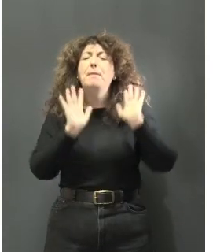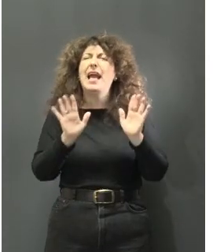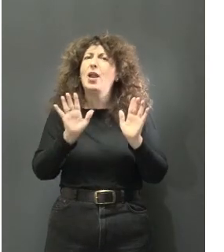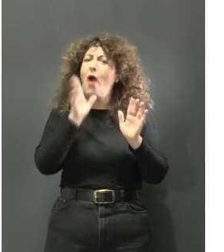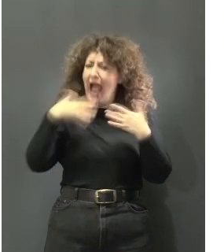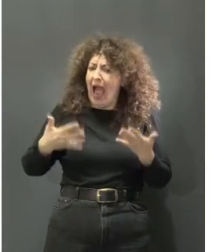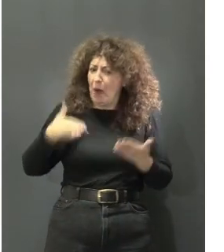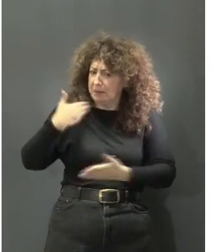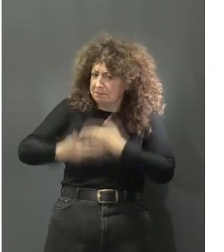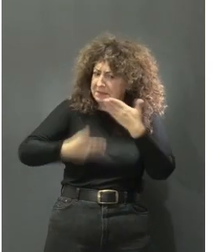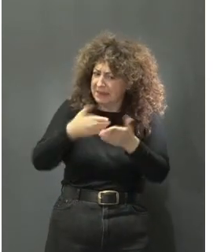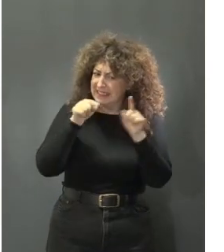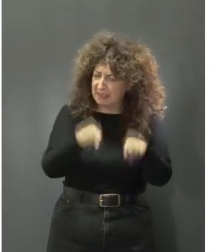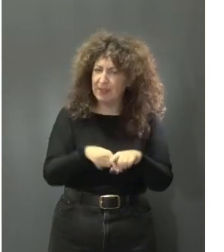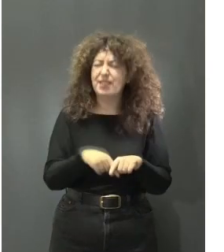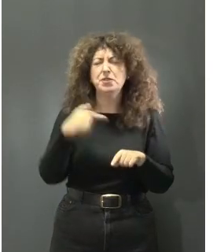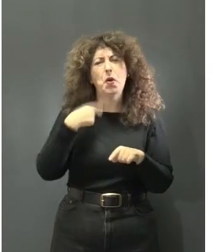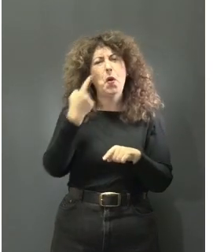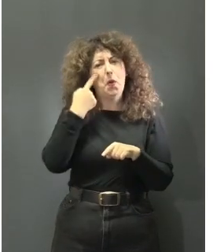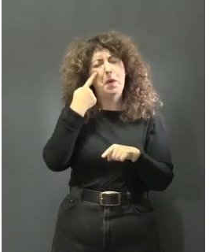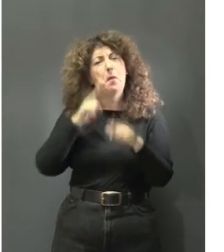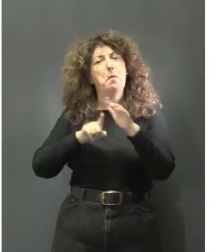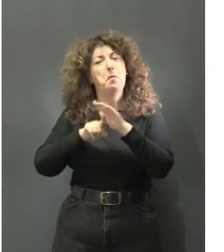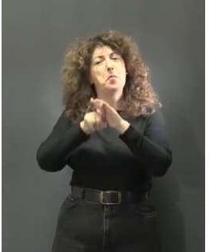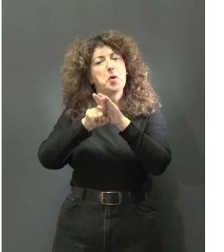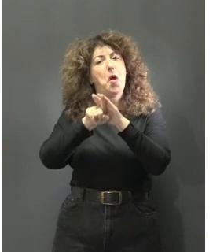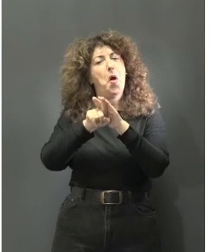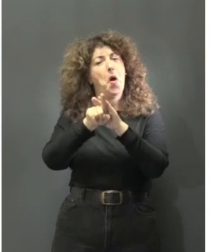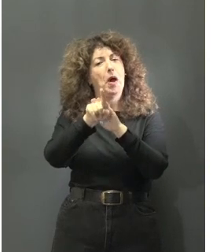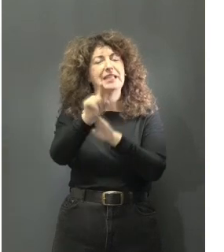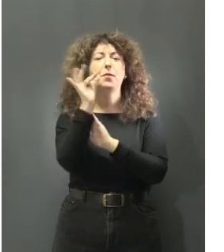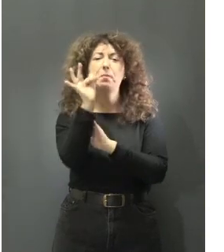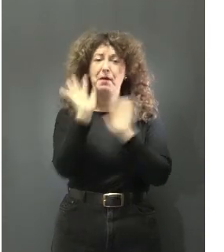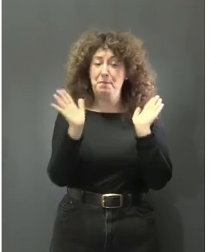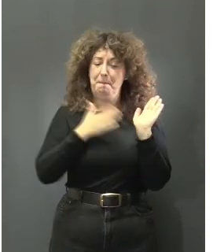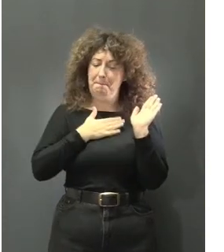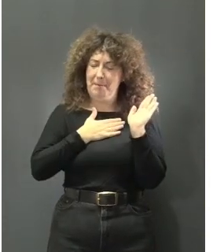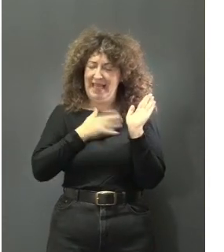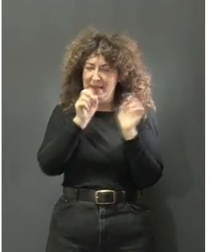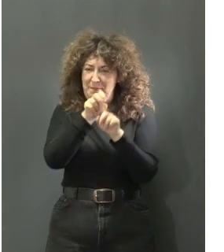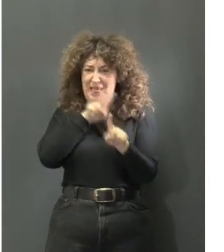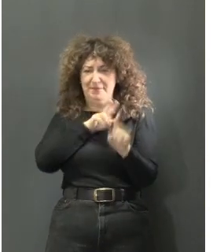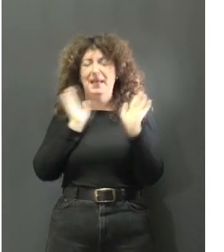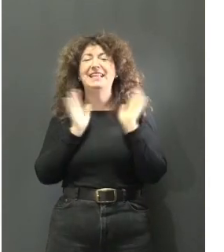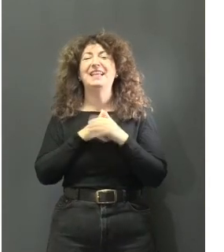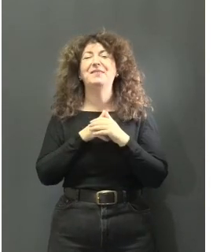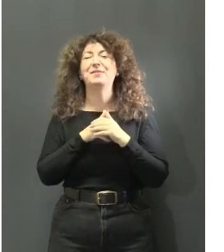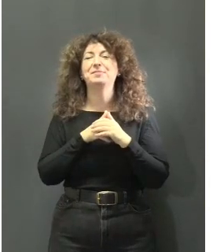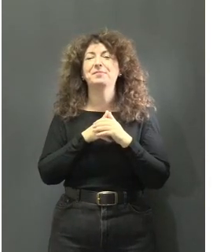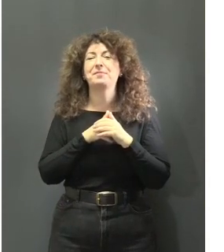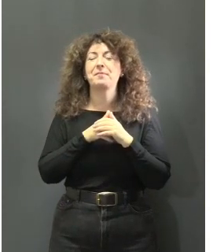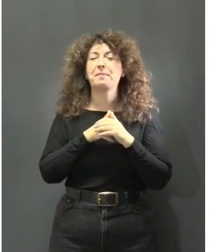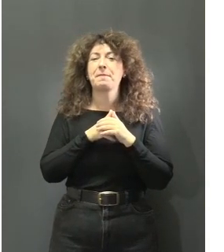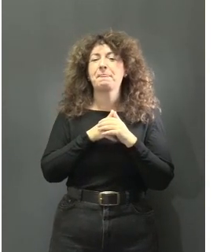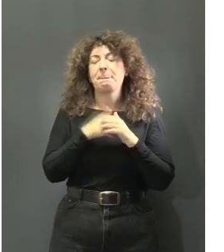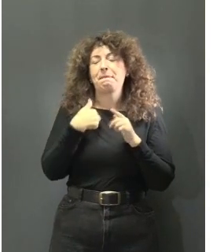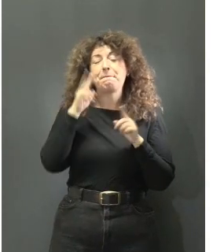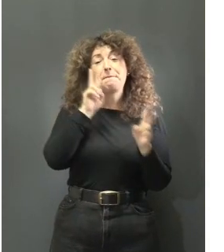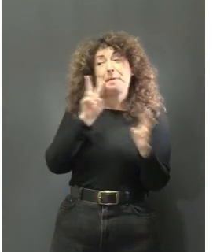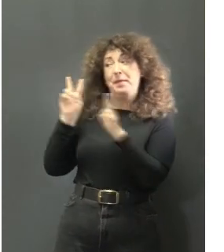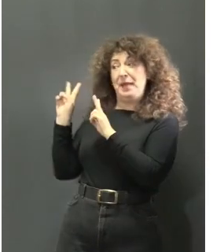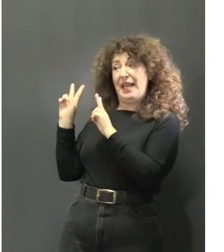en ello y yo veo una progresión favorable. Es mi perspectiva, por lo menos, mirando hacia